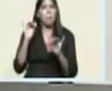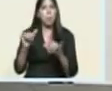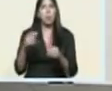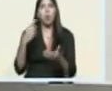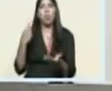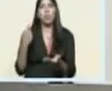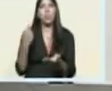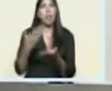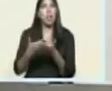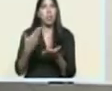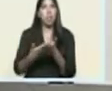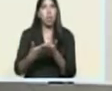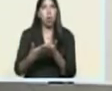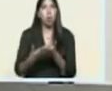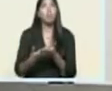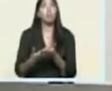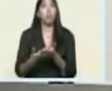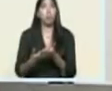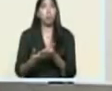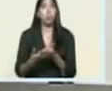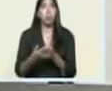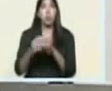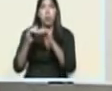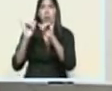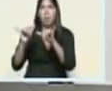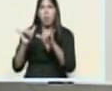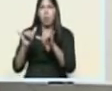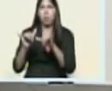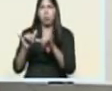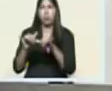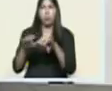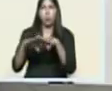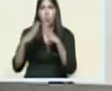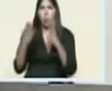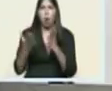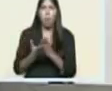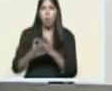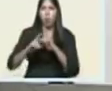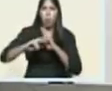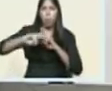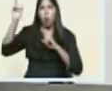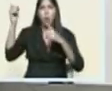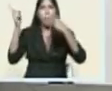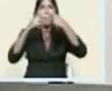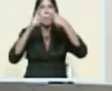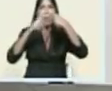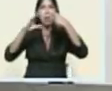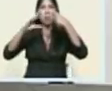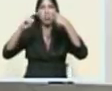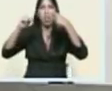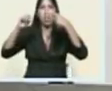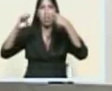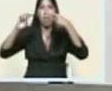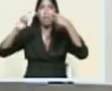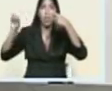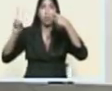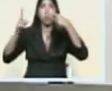mesa. Es el sistema electoral más seguro, más confiable del mundo entero.